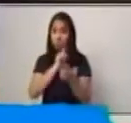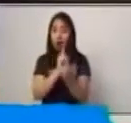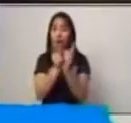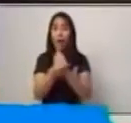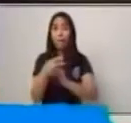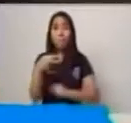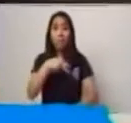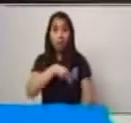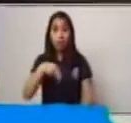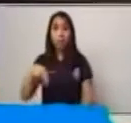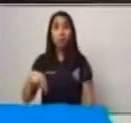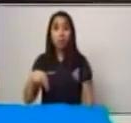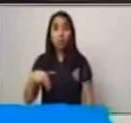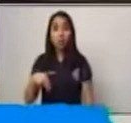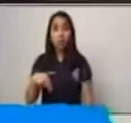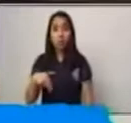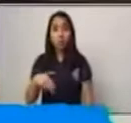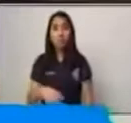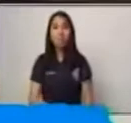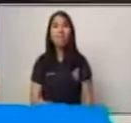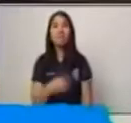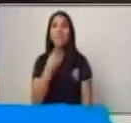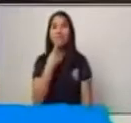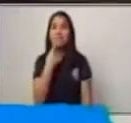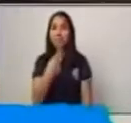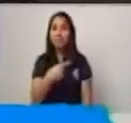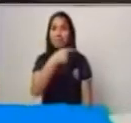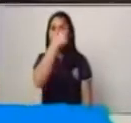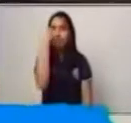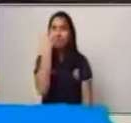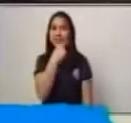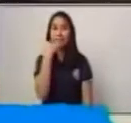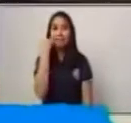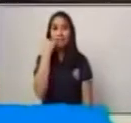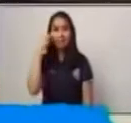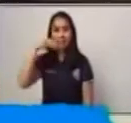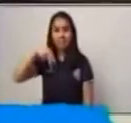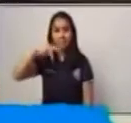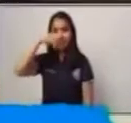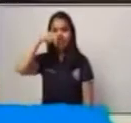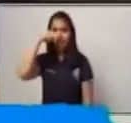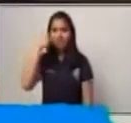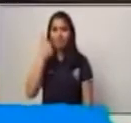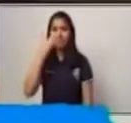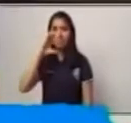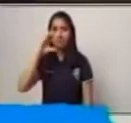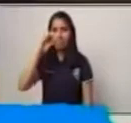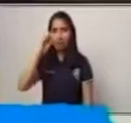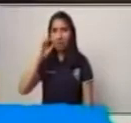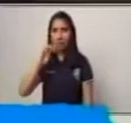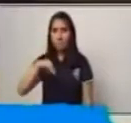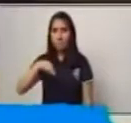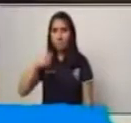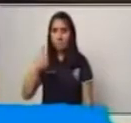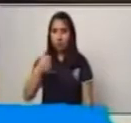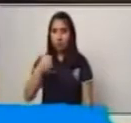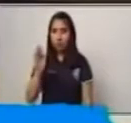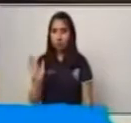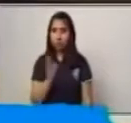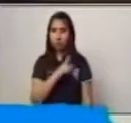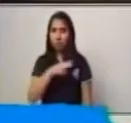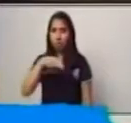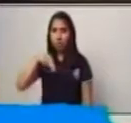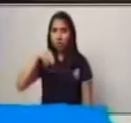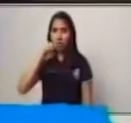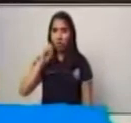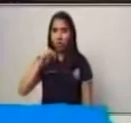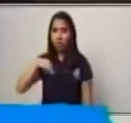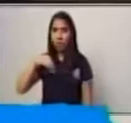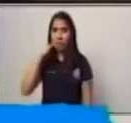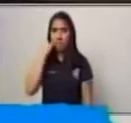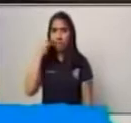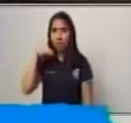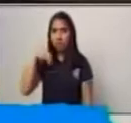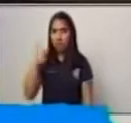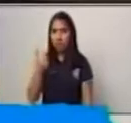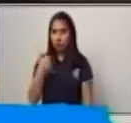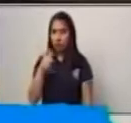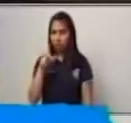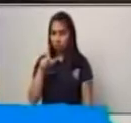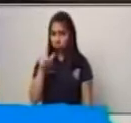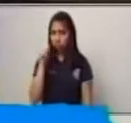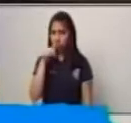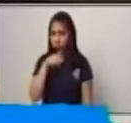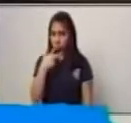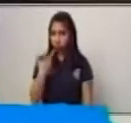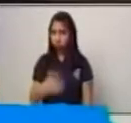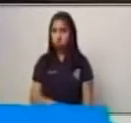sintagma nominal. ¿Y qué es el